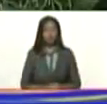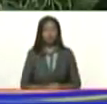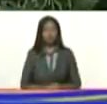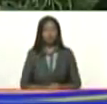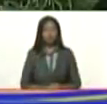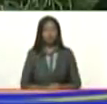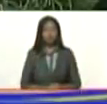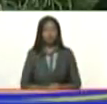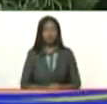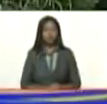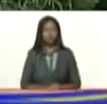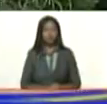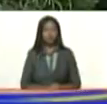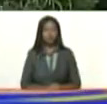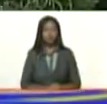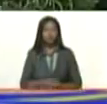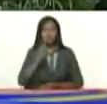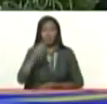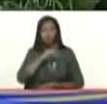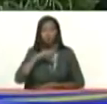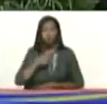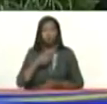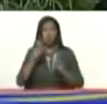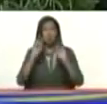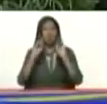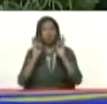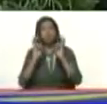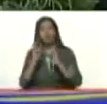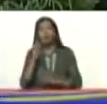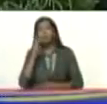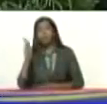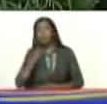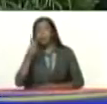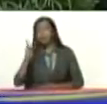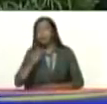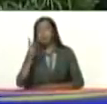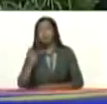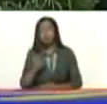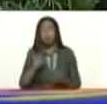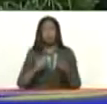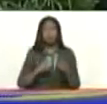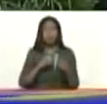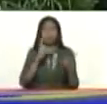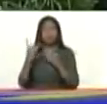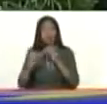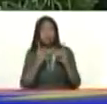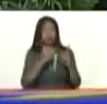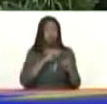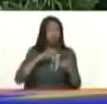también estuvimos hablando de los temas políticos, el tema del diálogo,